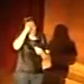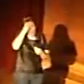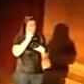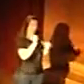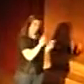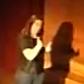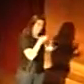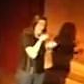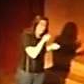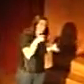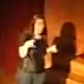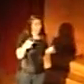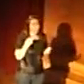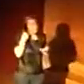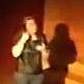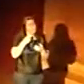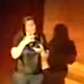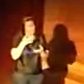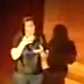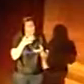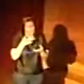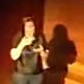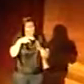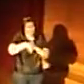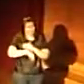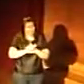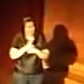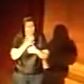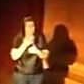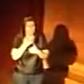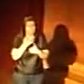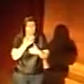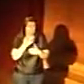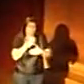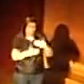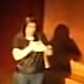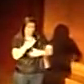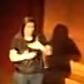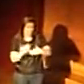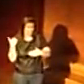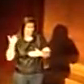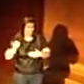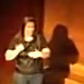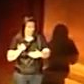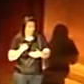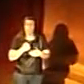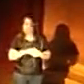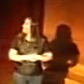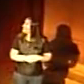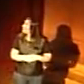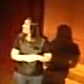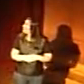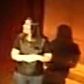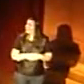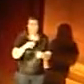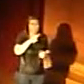tienen se asientan como e con carta de naturaleza a lo largo de todo este mundo no como como la veduta urbana esto que